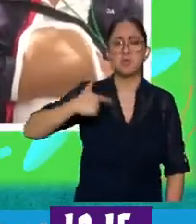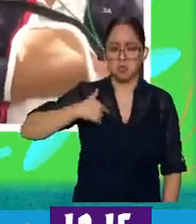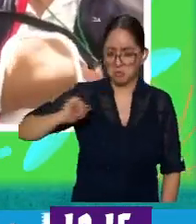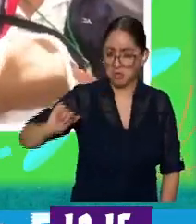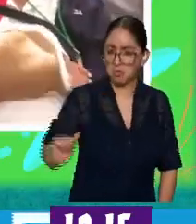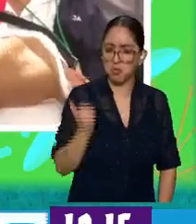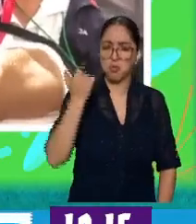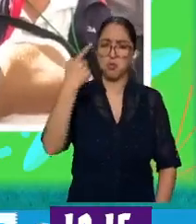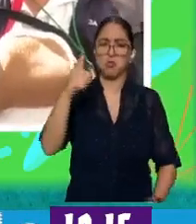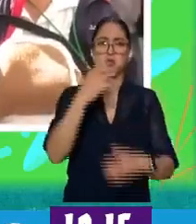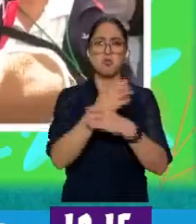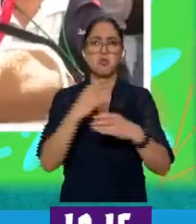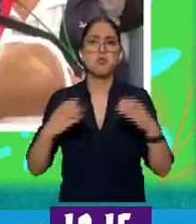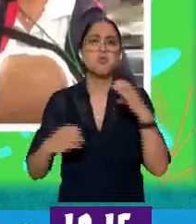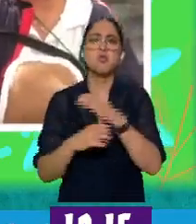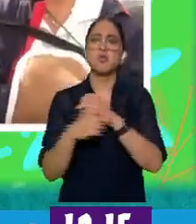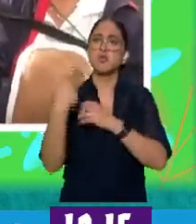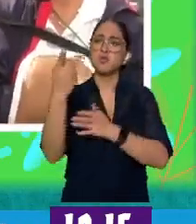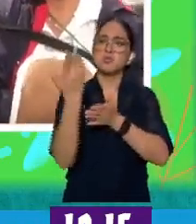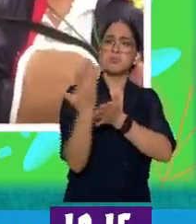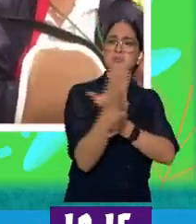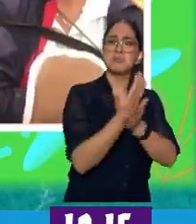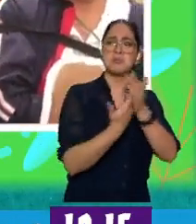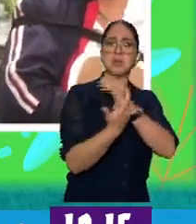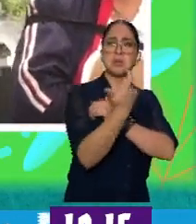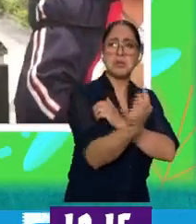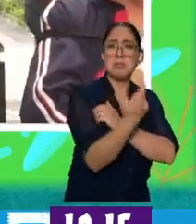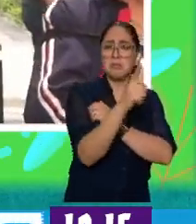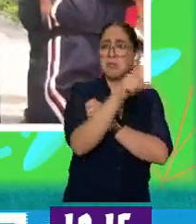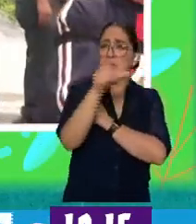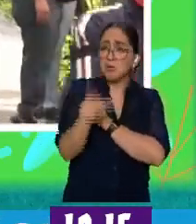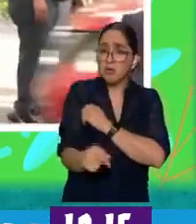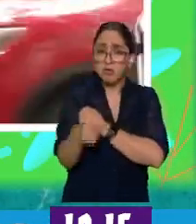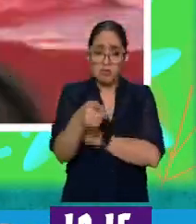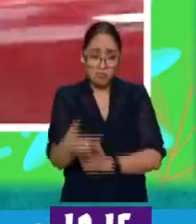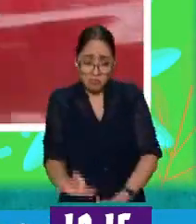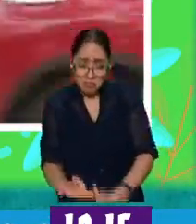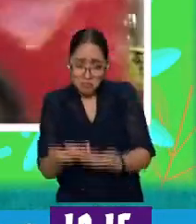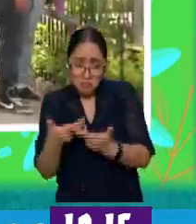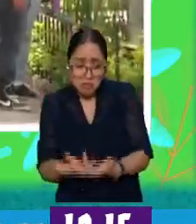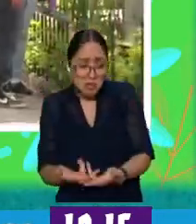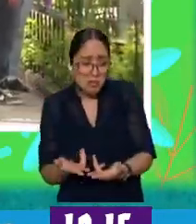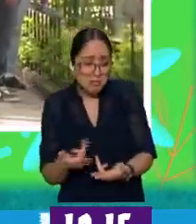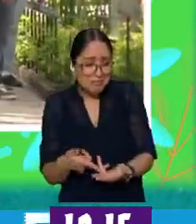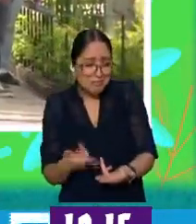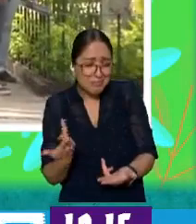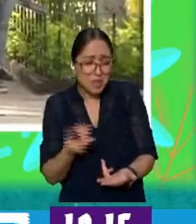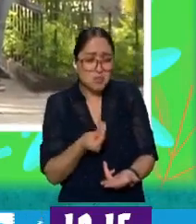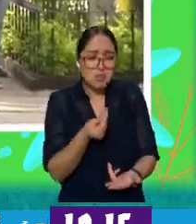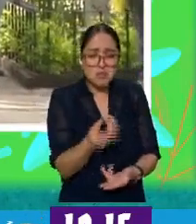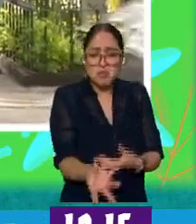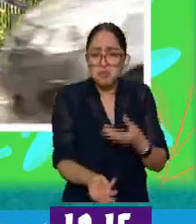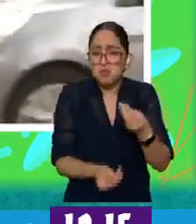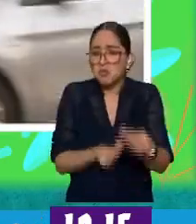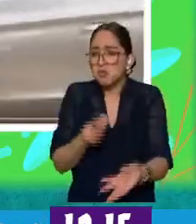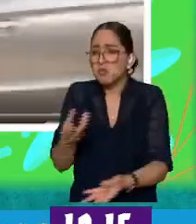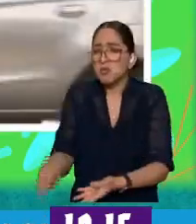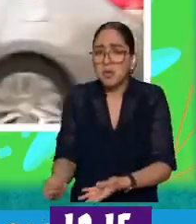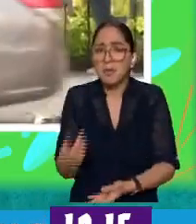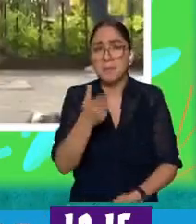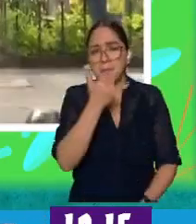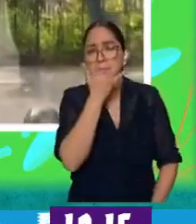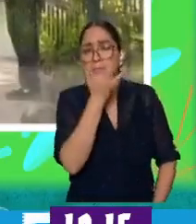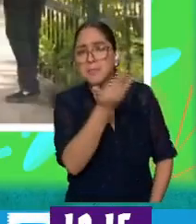su riqueza, de sus mujeres, y ya luego veo las migajitas a quién se las doy. Oiga, Doc. Esos mecanismos tribales, perdón, Charro,